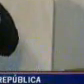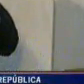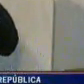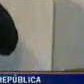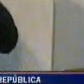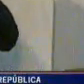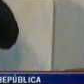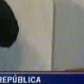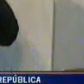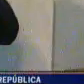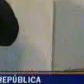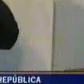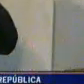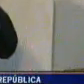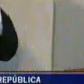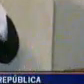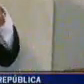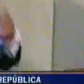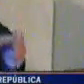Enel.